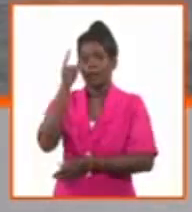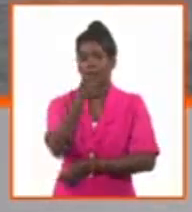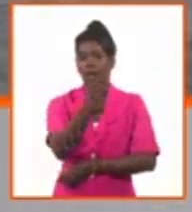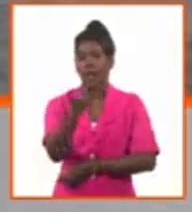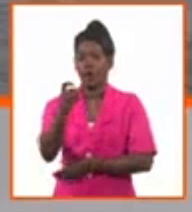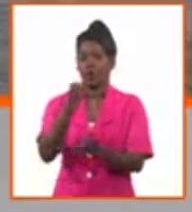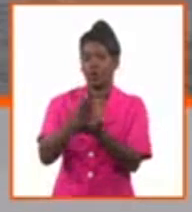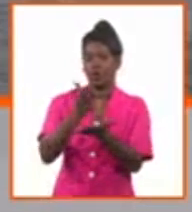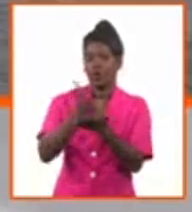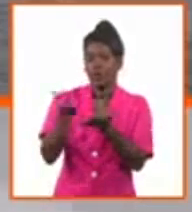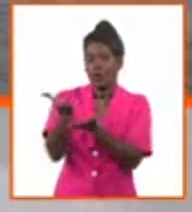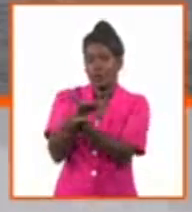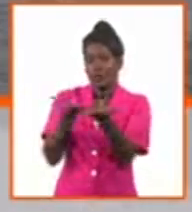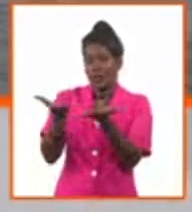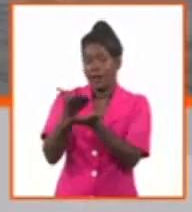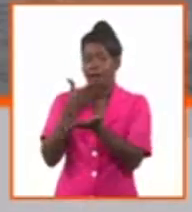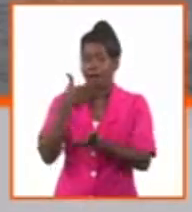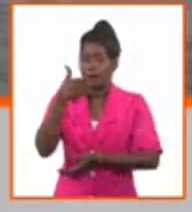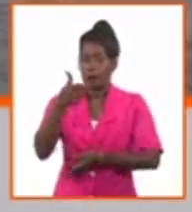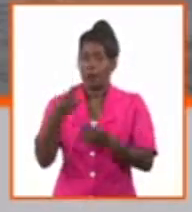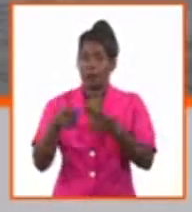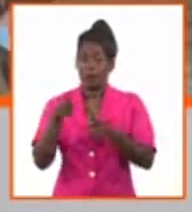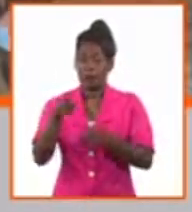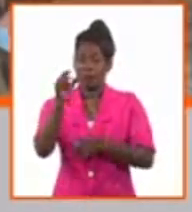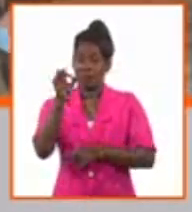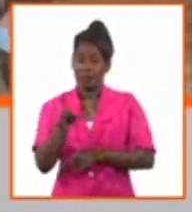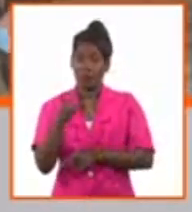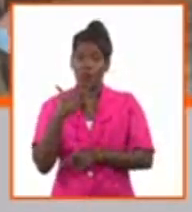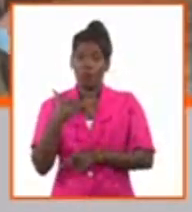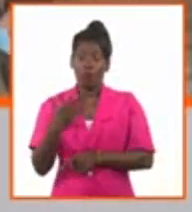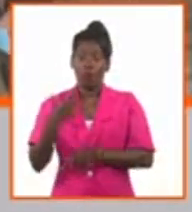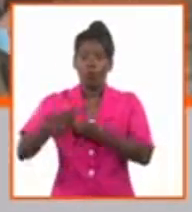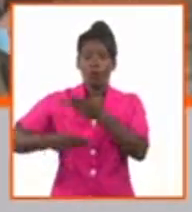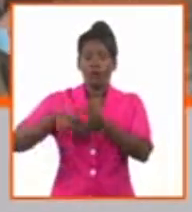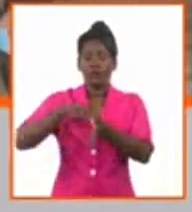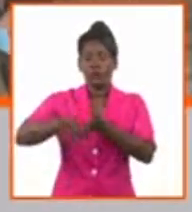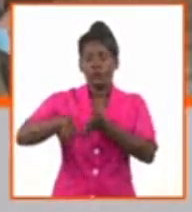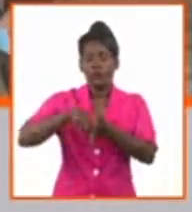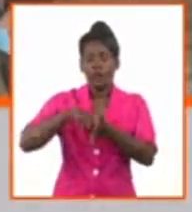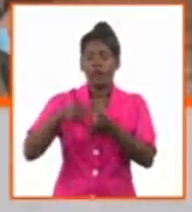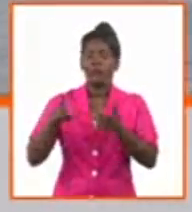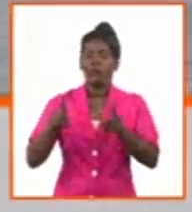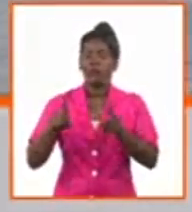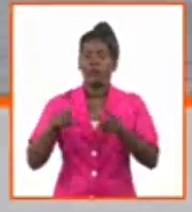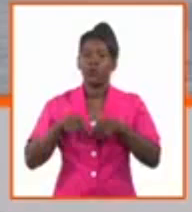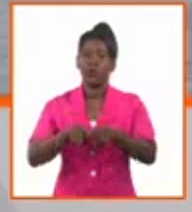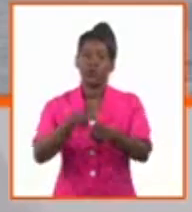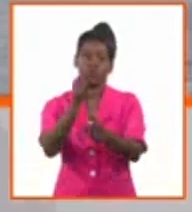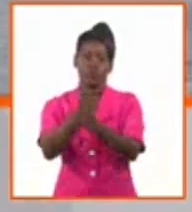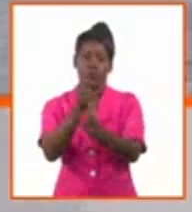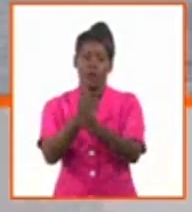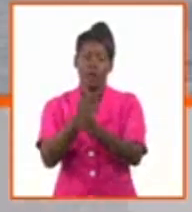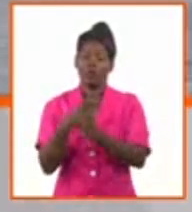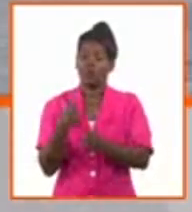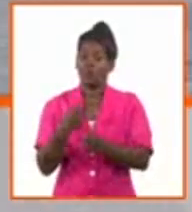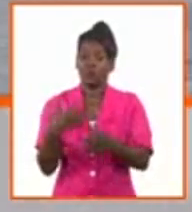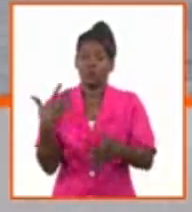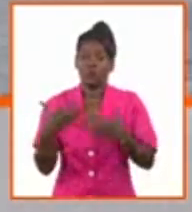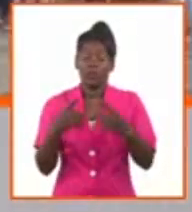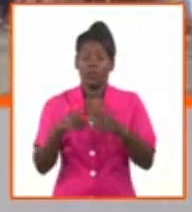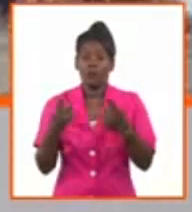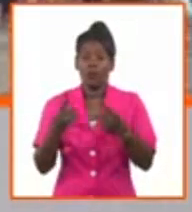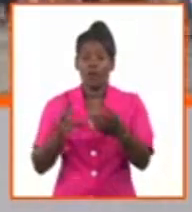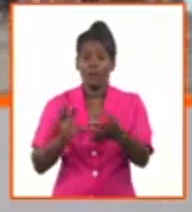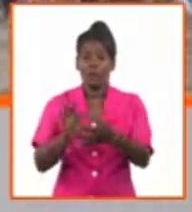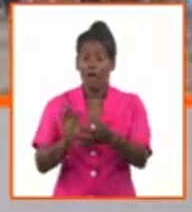que tienen sus estudiantes según sus particularidades, pero de manera conjunta. Esto nos alegra mucho, y también por